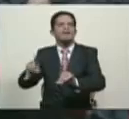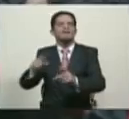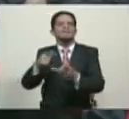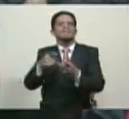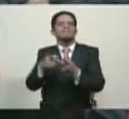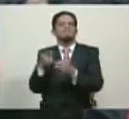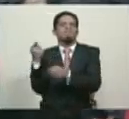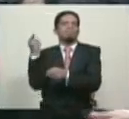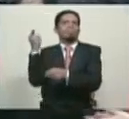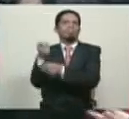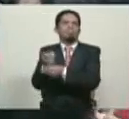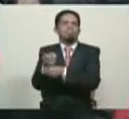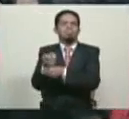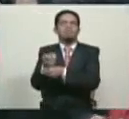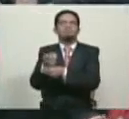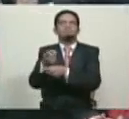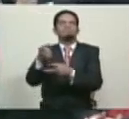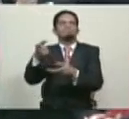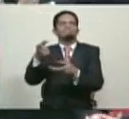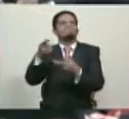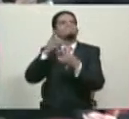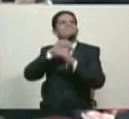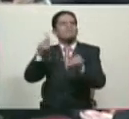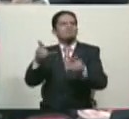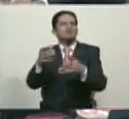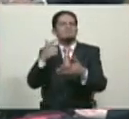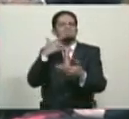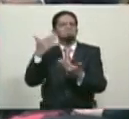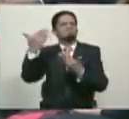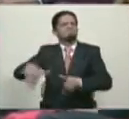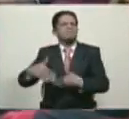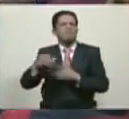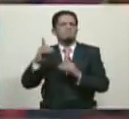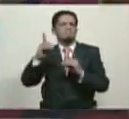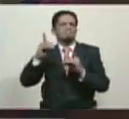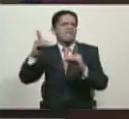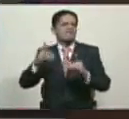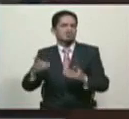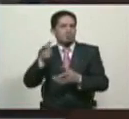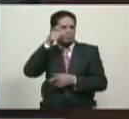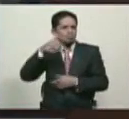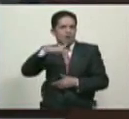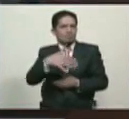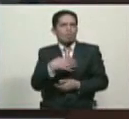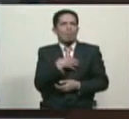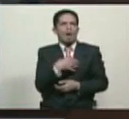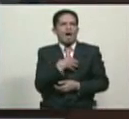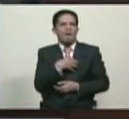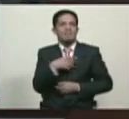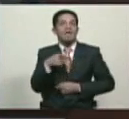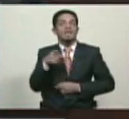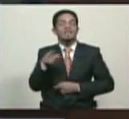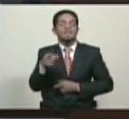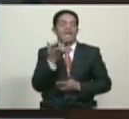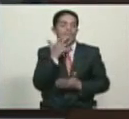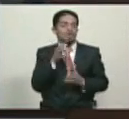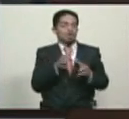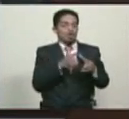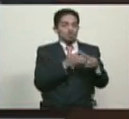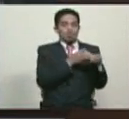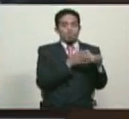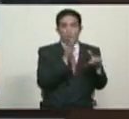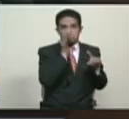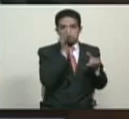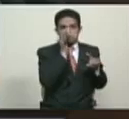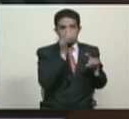de elección oligárquica y limitar la decisión de los pueblos para que sean las cúpulas neoliberales